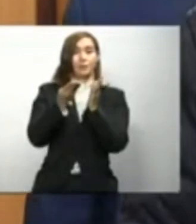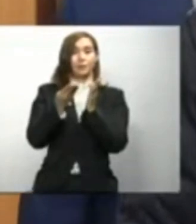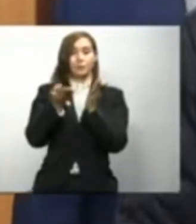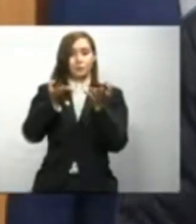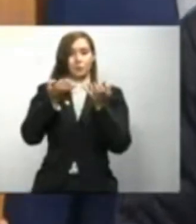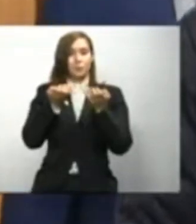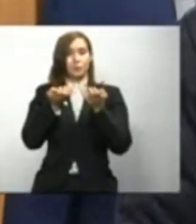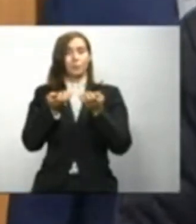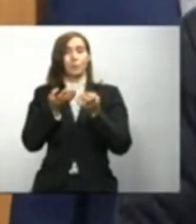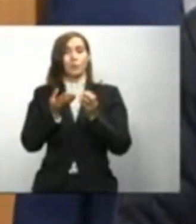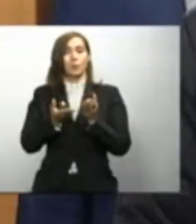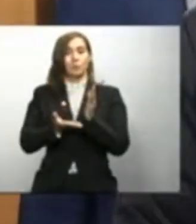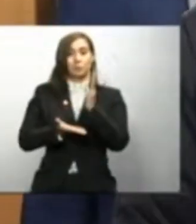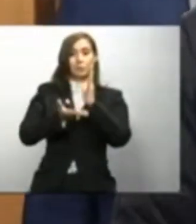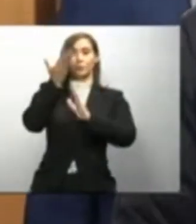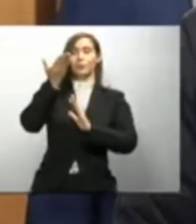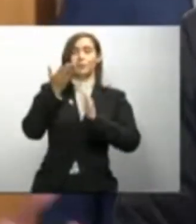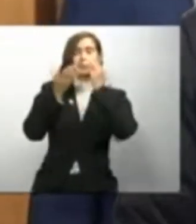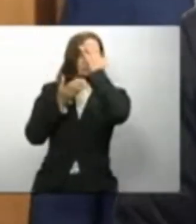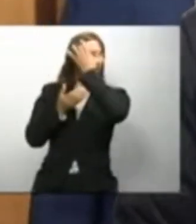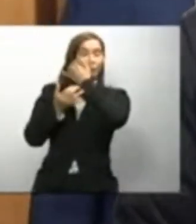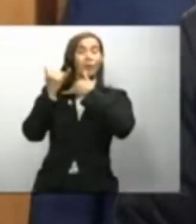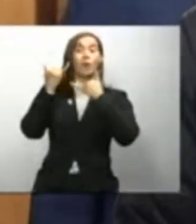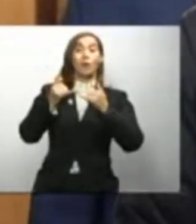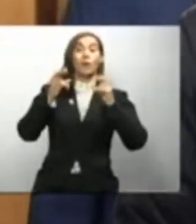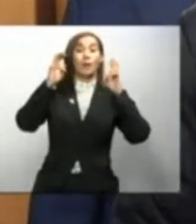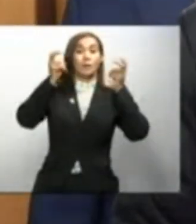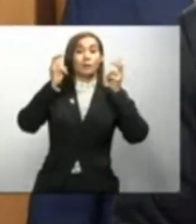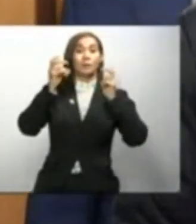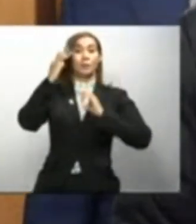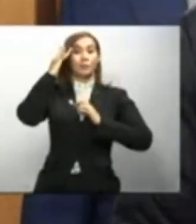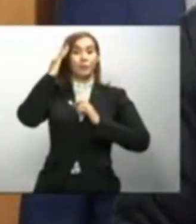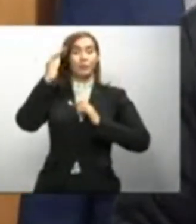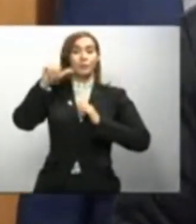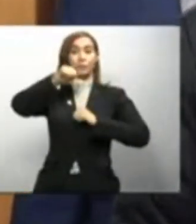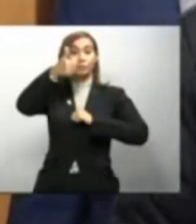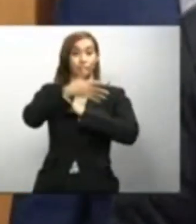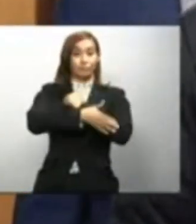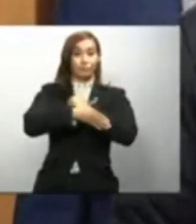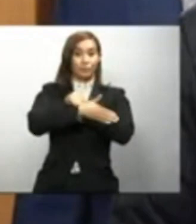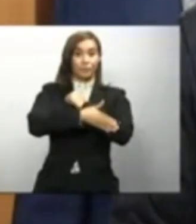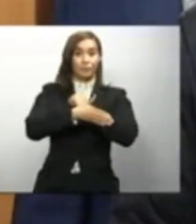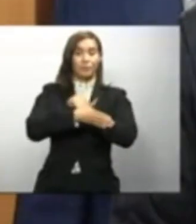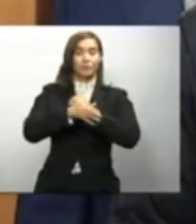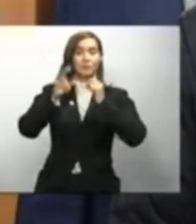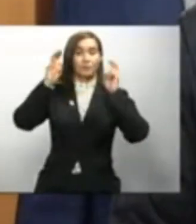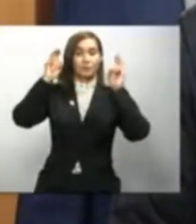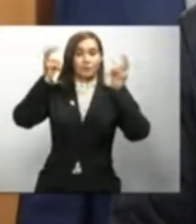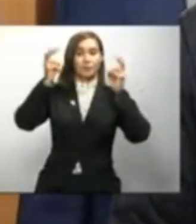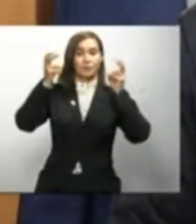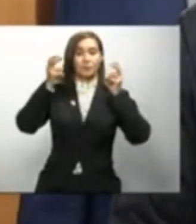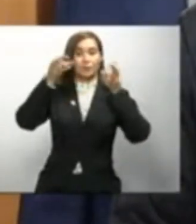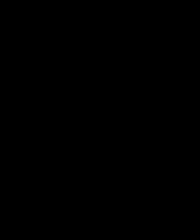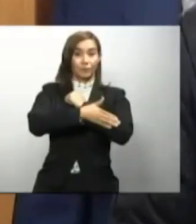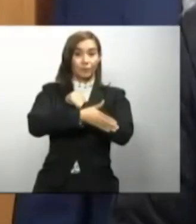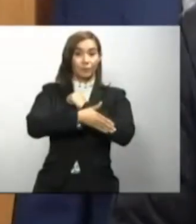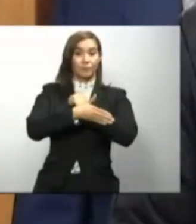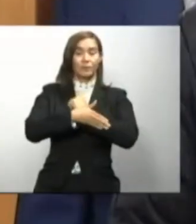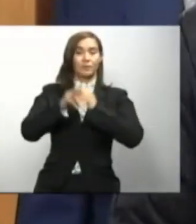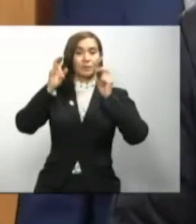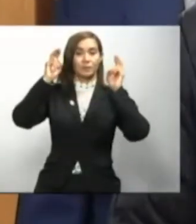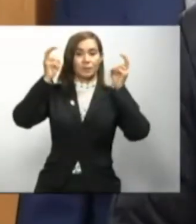el tema que siempre nos preocupe le está preocupando a todos los países ahora es el tema ya fiscal en términos del